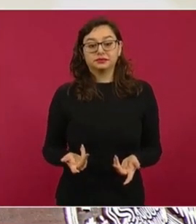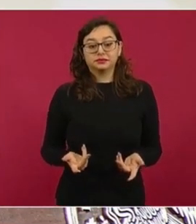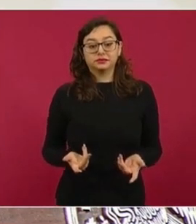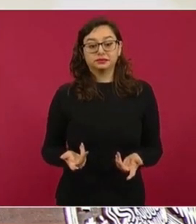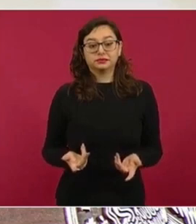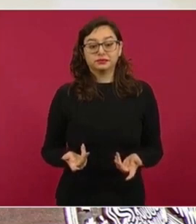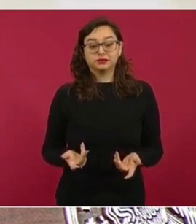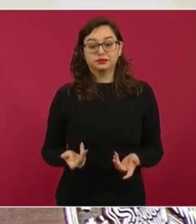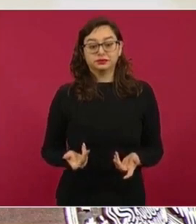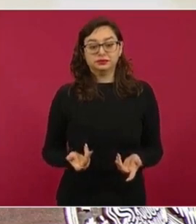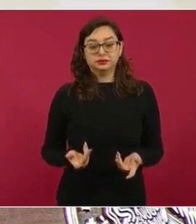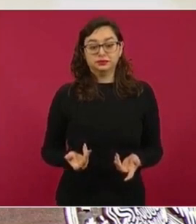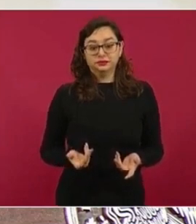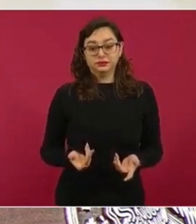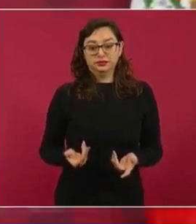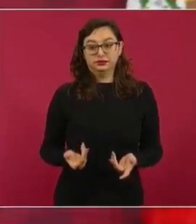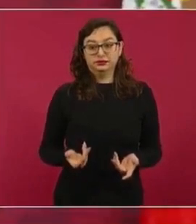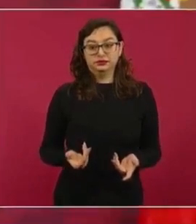esa